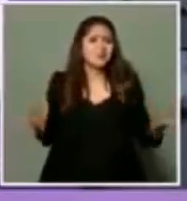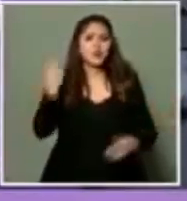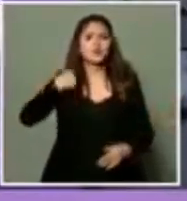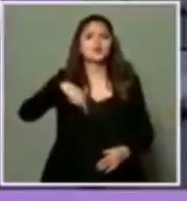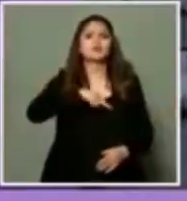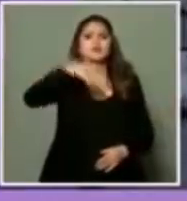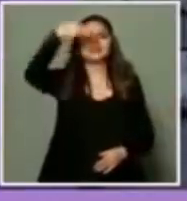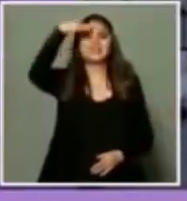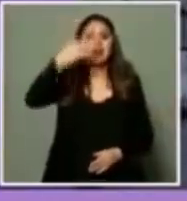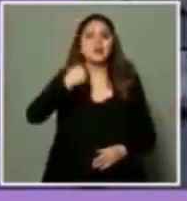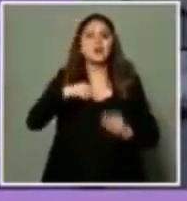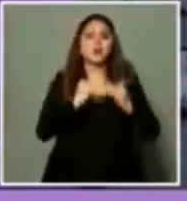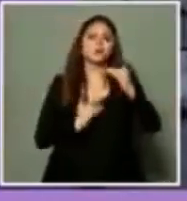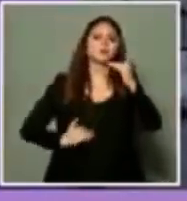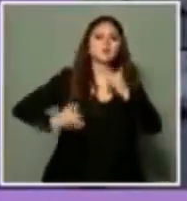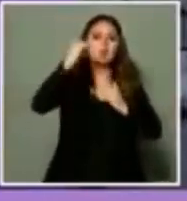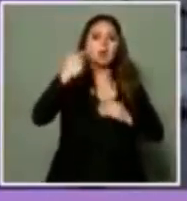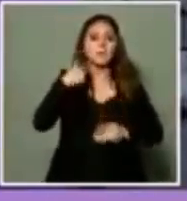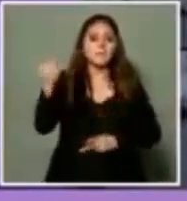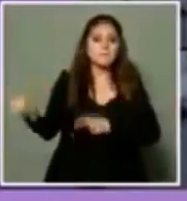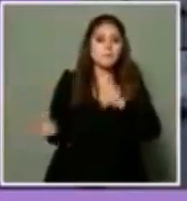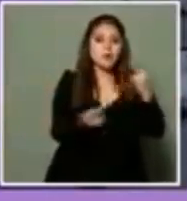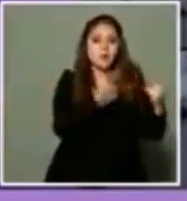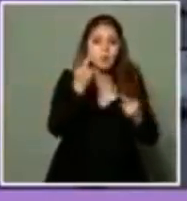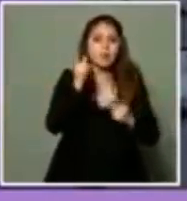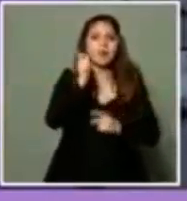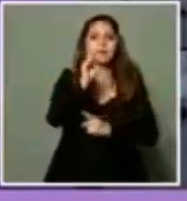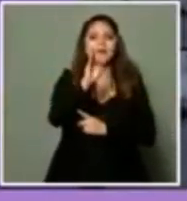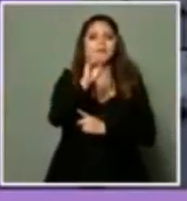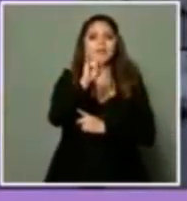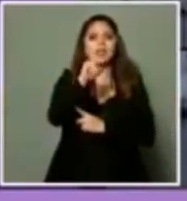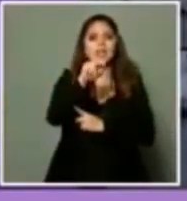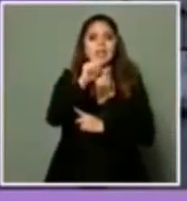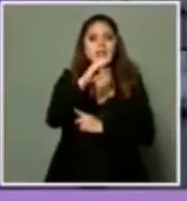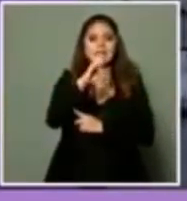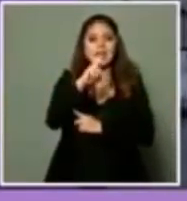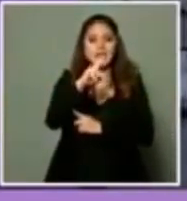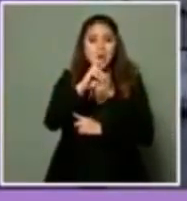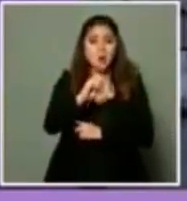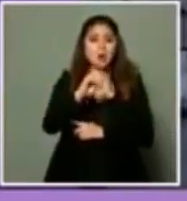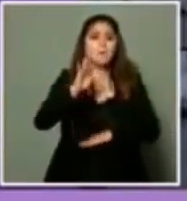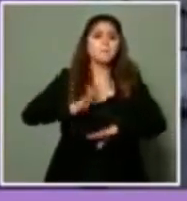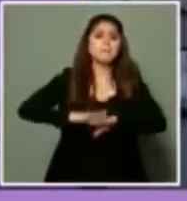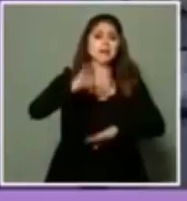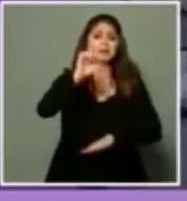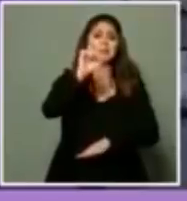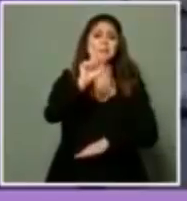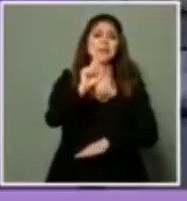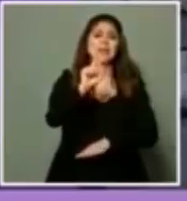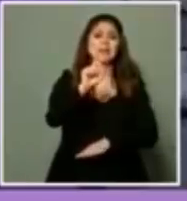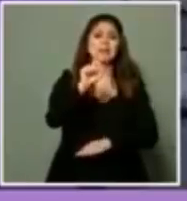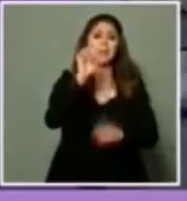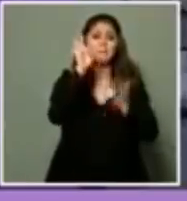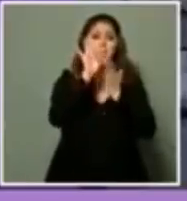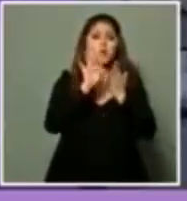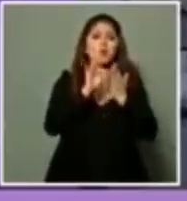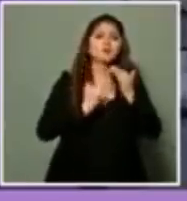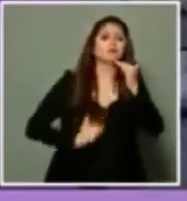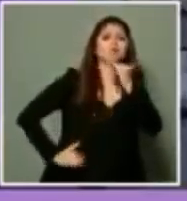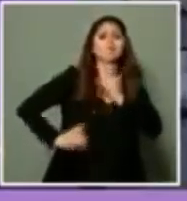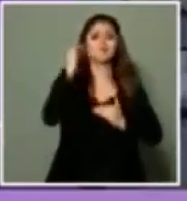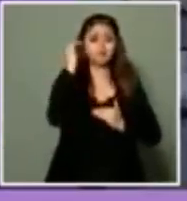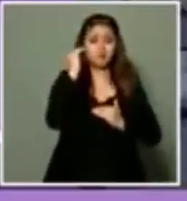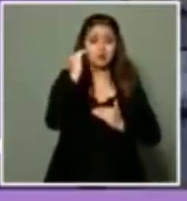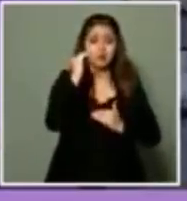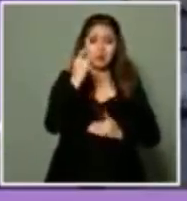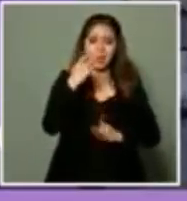arriba. La encuesta del Financiero nos marca con más de 20 puntos de ventaja. Y la